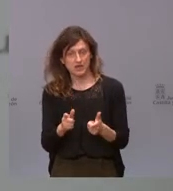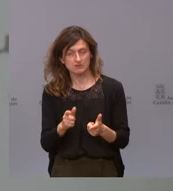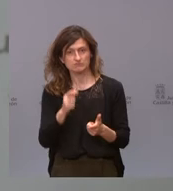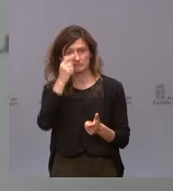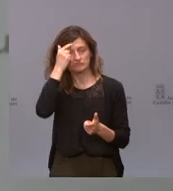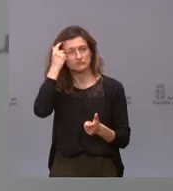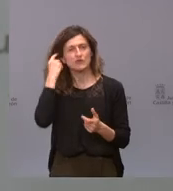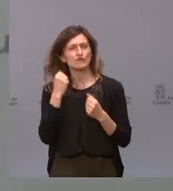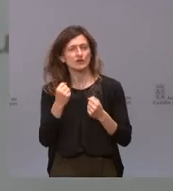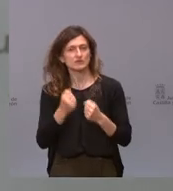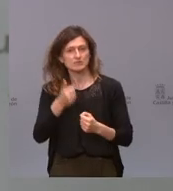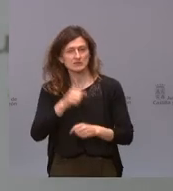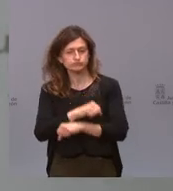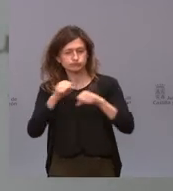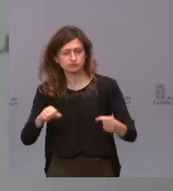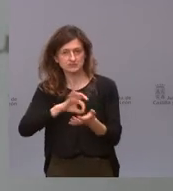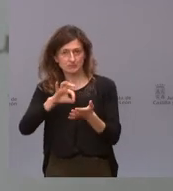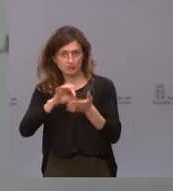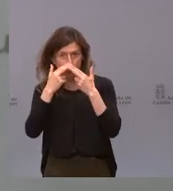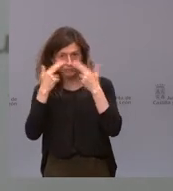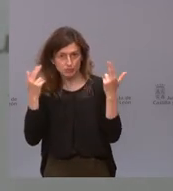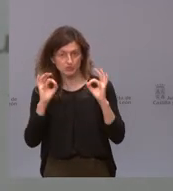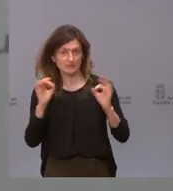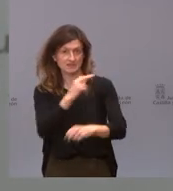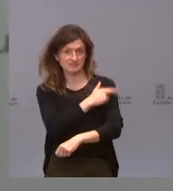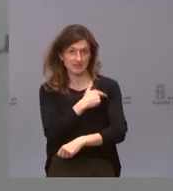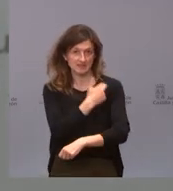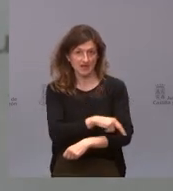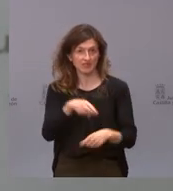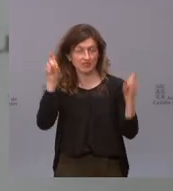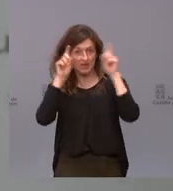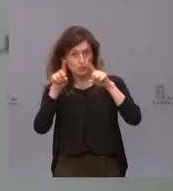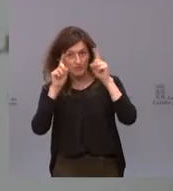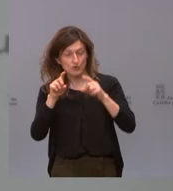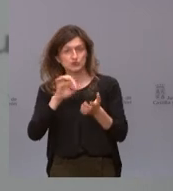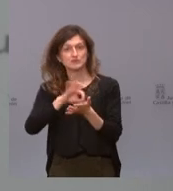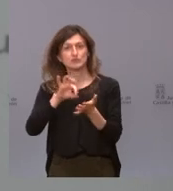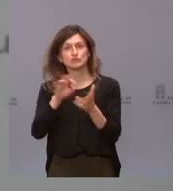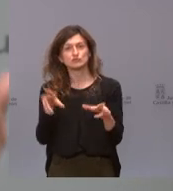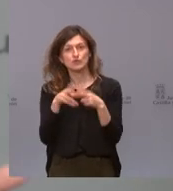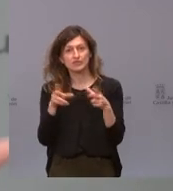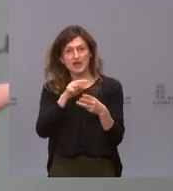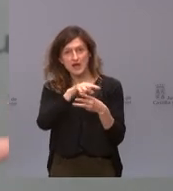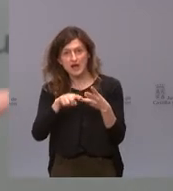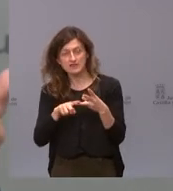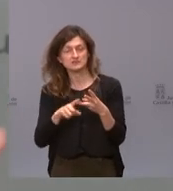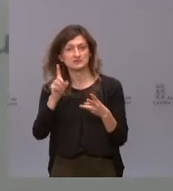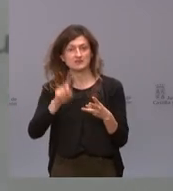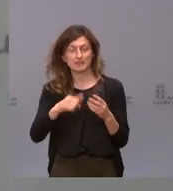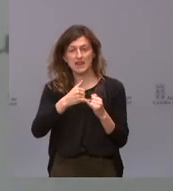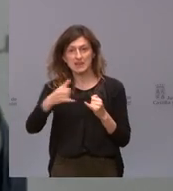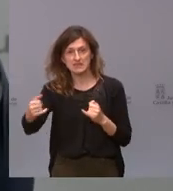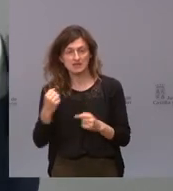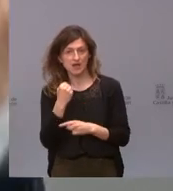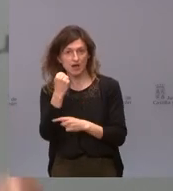y fortalecer los servicios públicos en especial la sanidad la educación los servicios sociales pero también hay líneas de apoyo